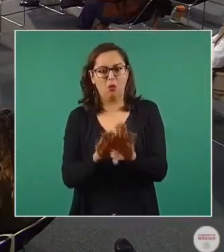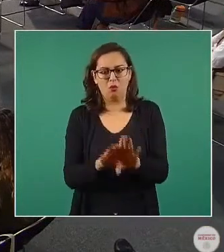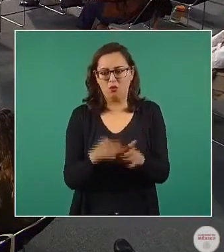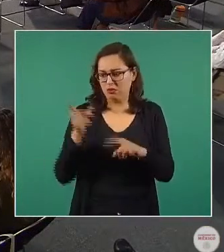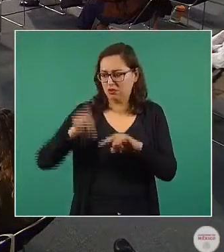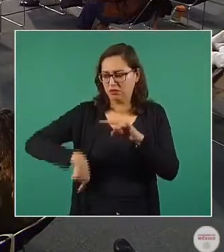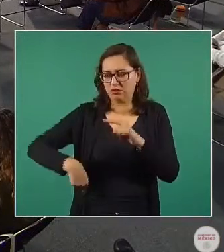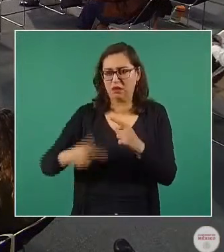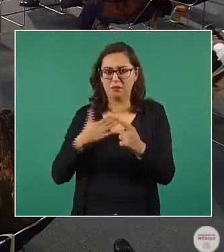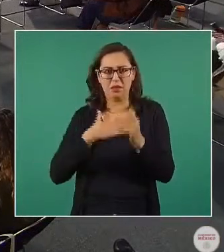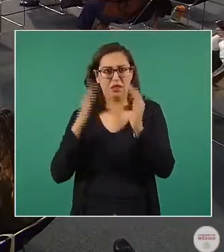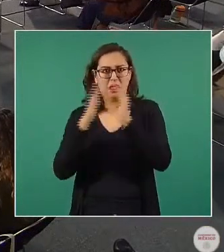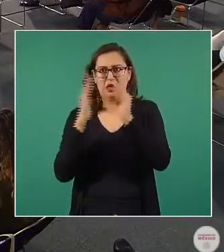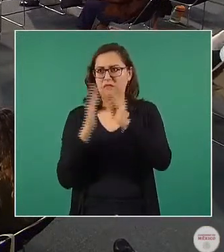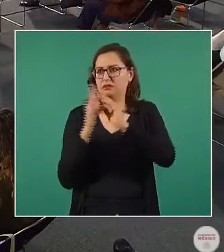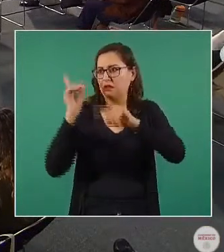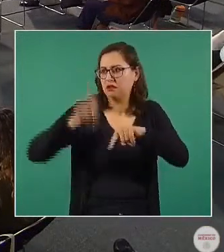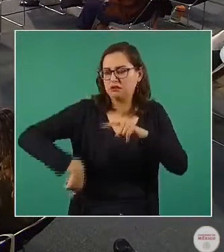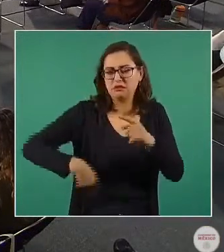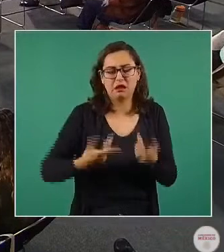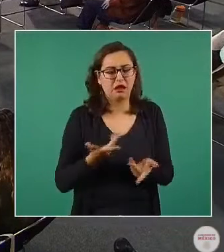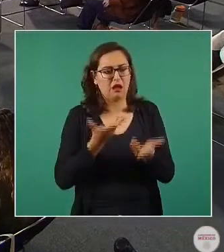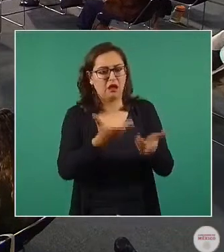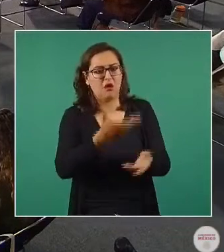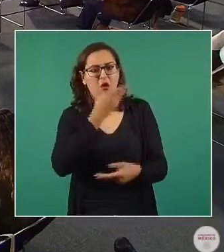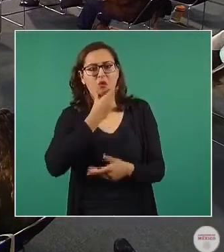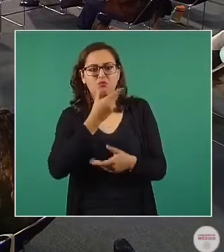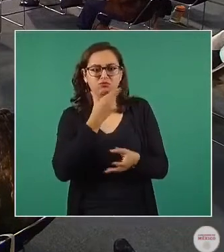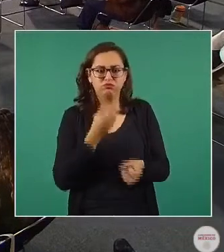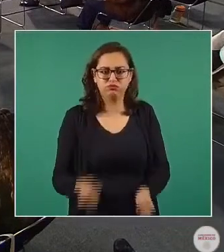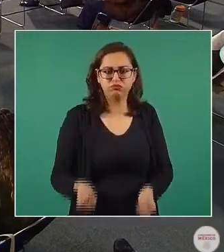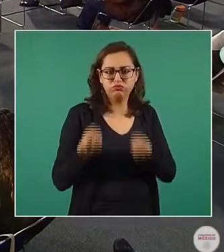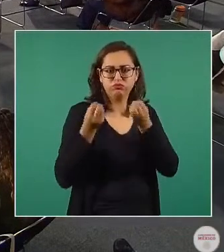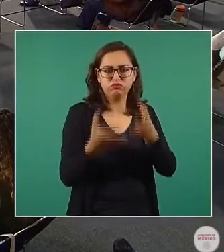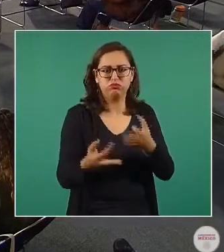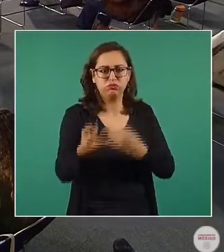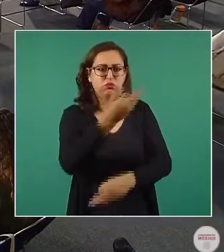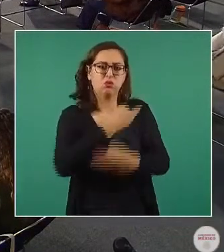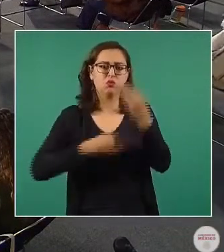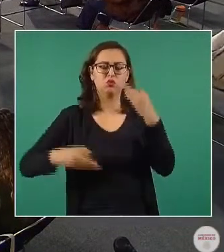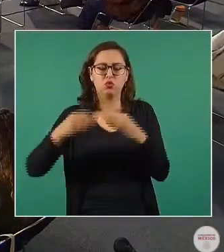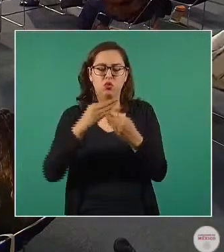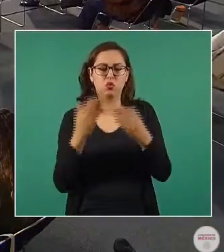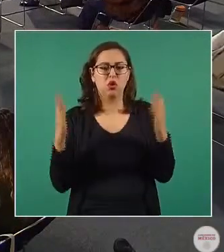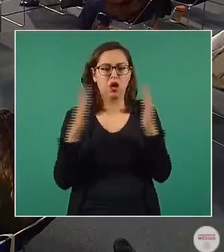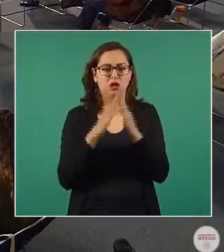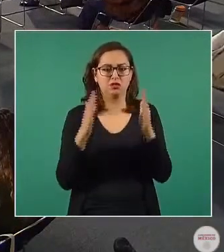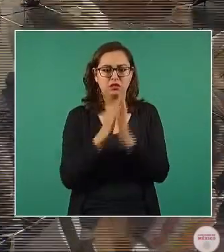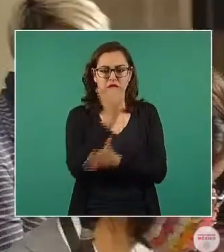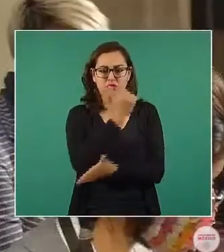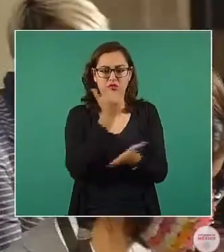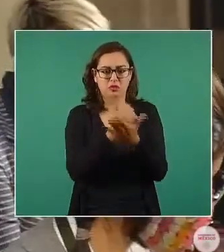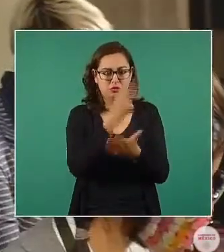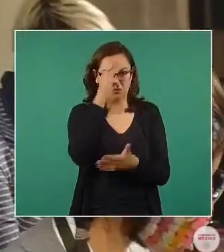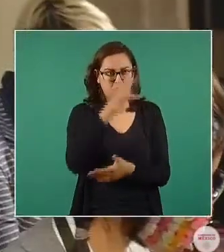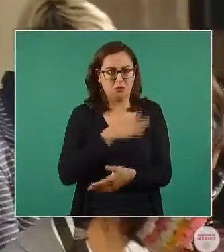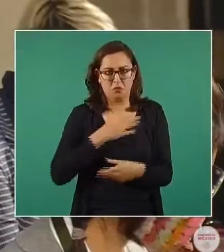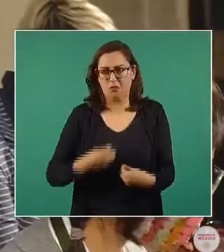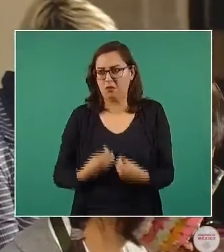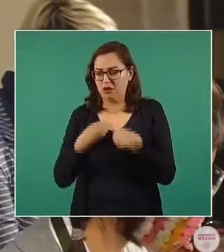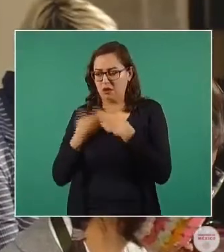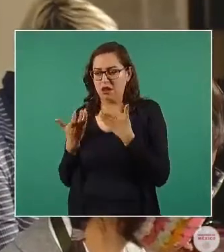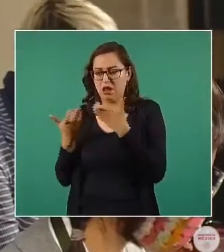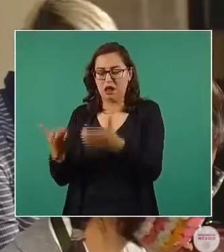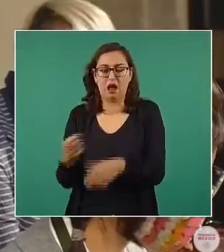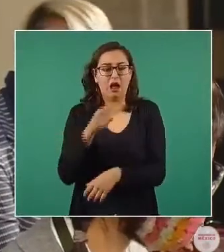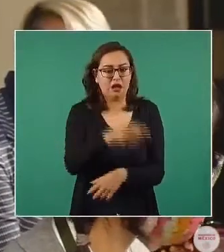una mujer de su casa para darle al señor notario sus dos propiedades en la Ciudad de México, no importando dejarme en la calle. Este hombre está